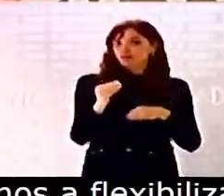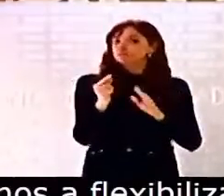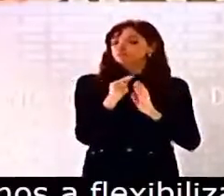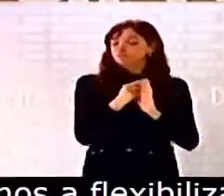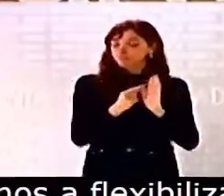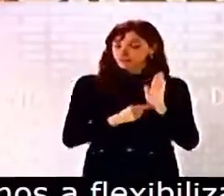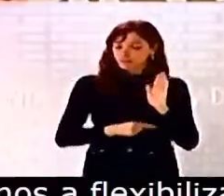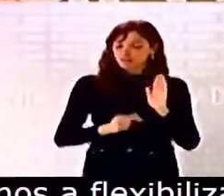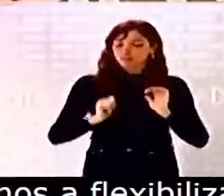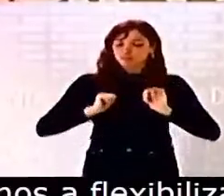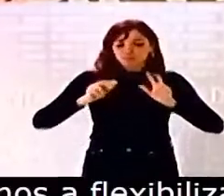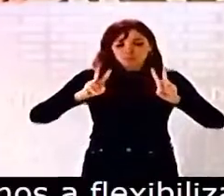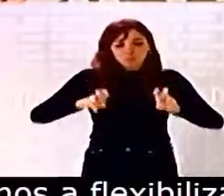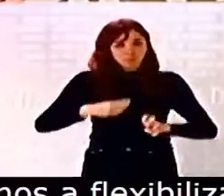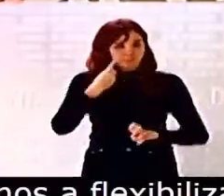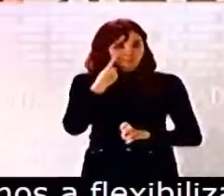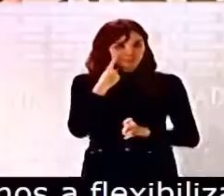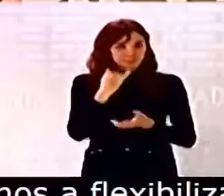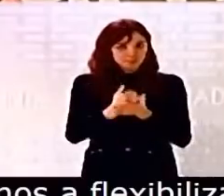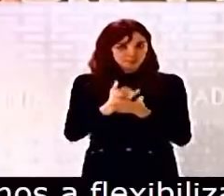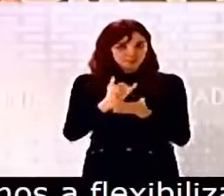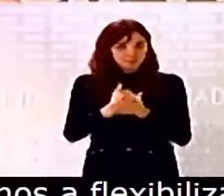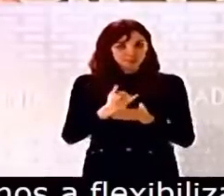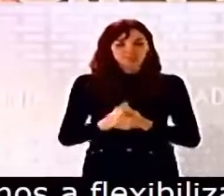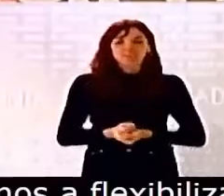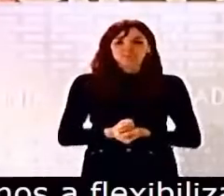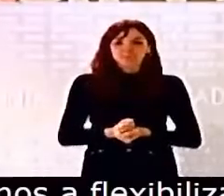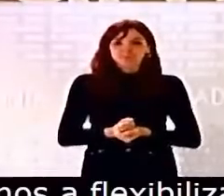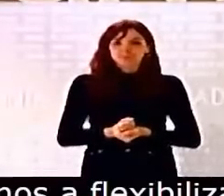flexibilización con las que vamos a empezar.